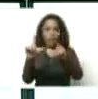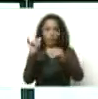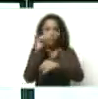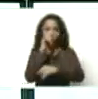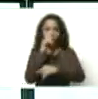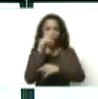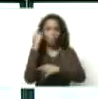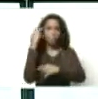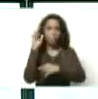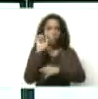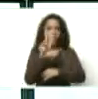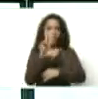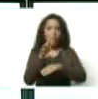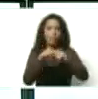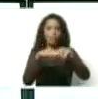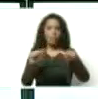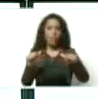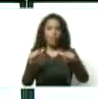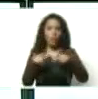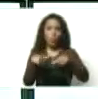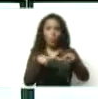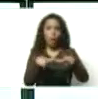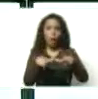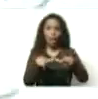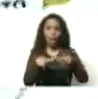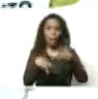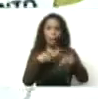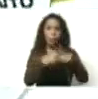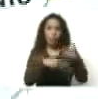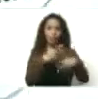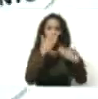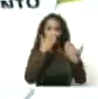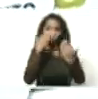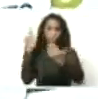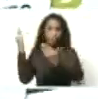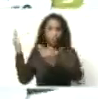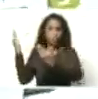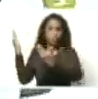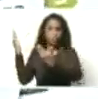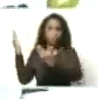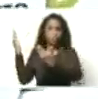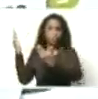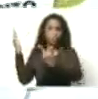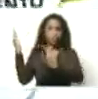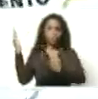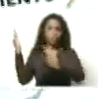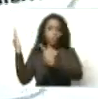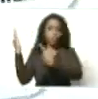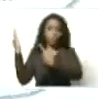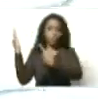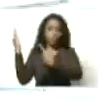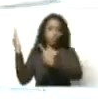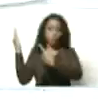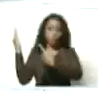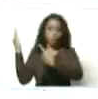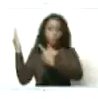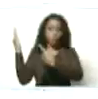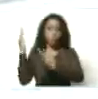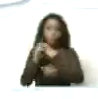tierras y espacios productivos cuatro requerimientos e insumos